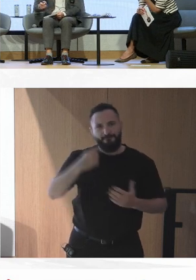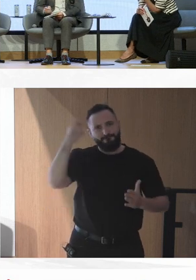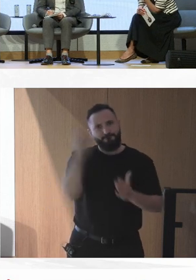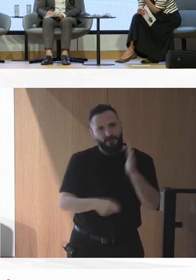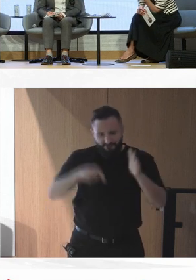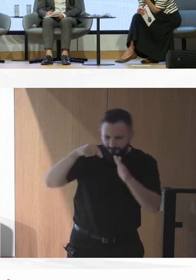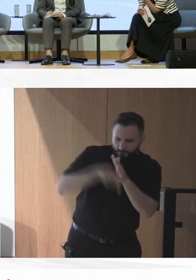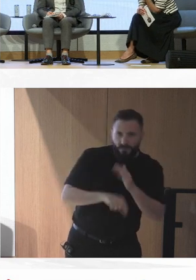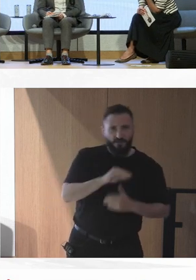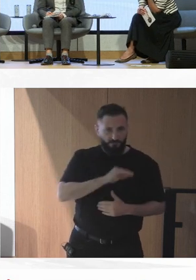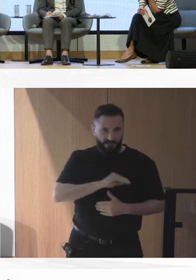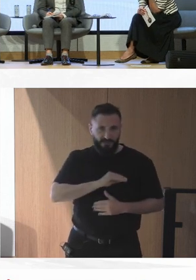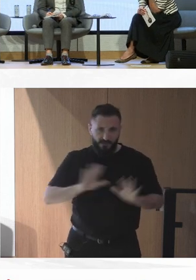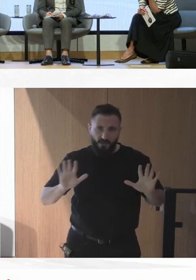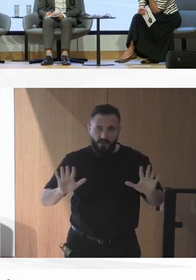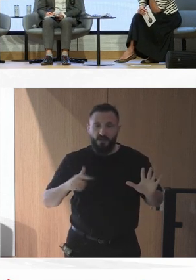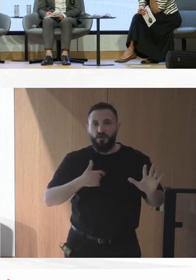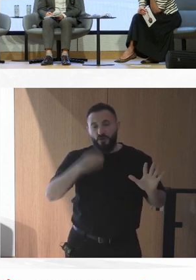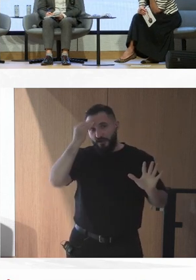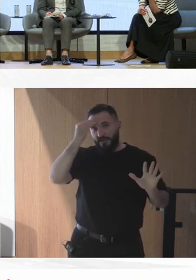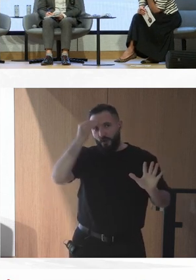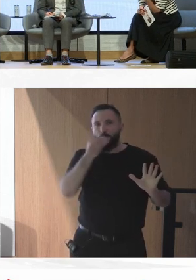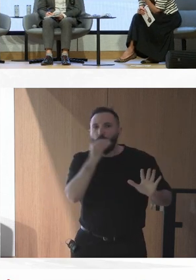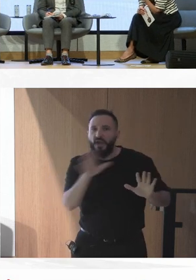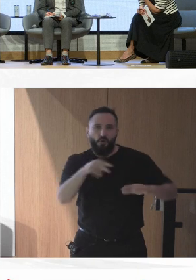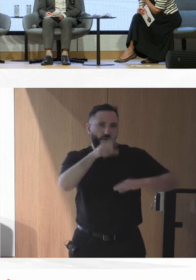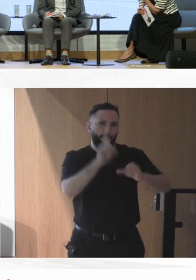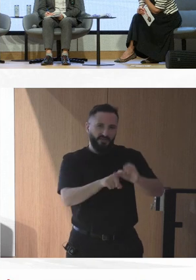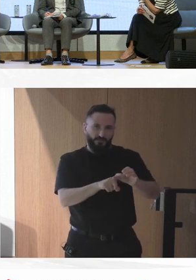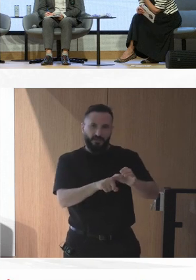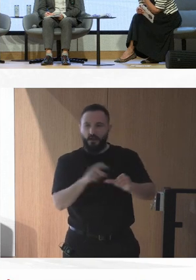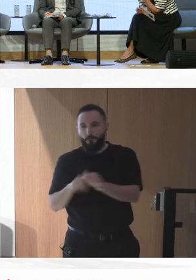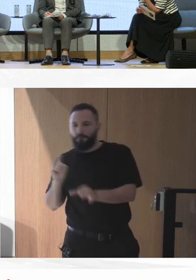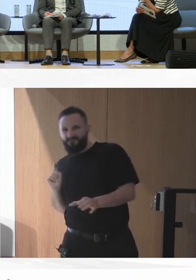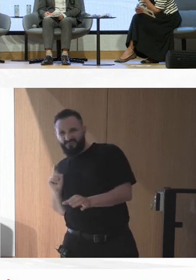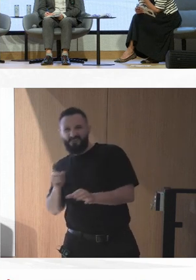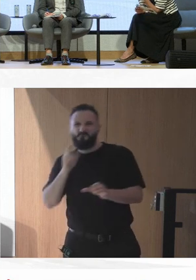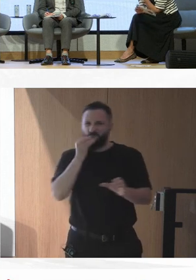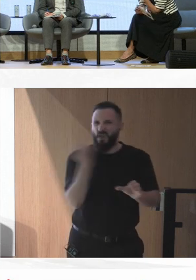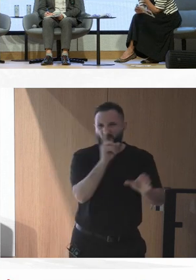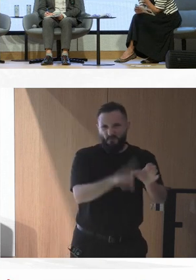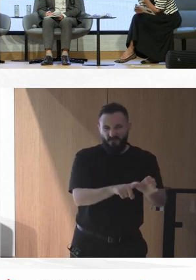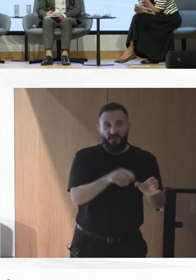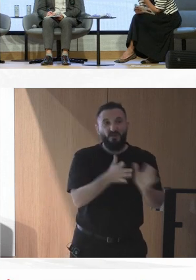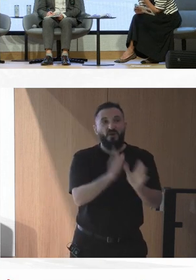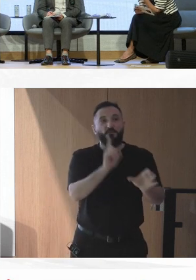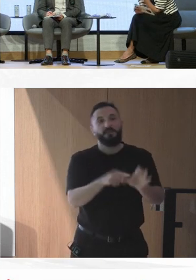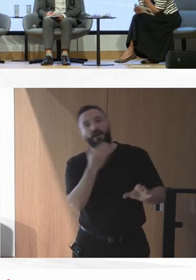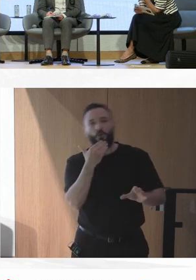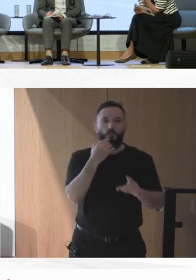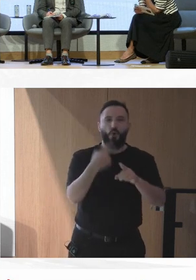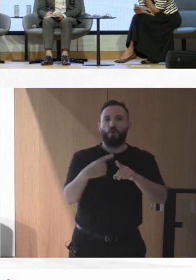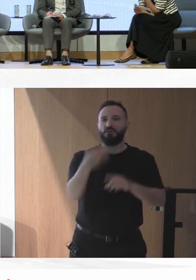¿no? Yo ya digo que creo que es mejor estar que no estar, pero creo que estar, ¿no?, como un objeto tampoco supone, ¿no?,